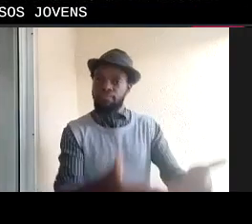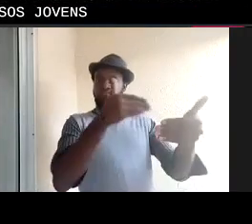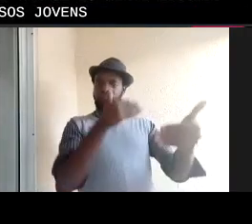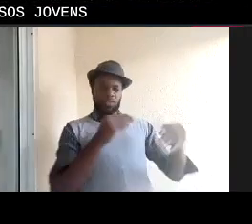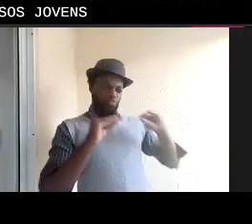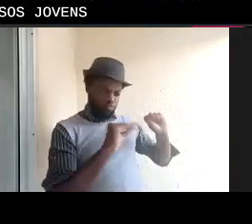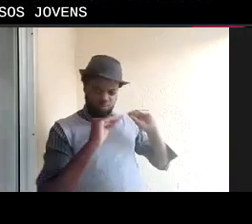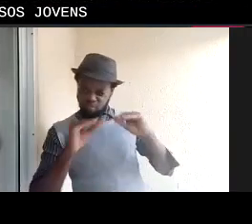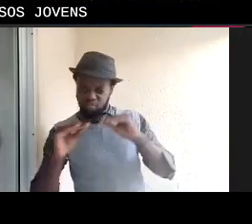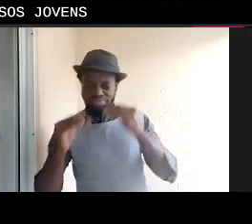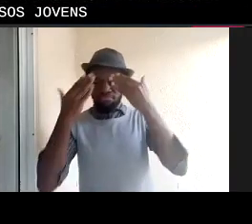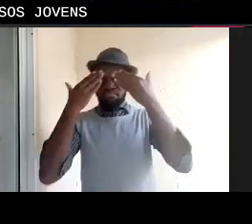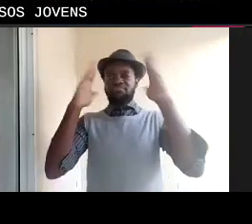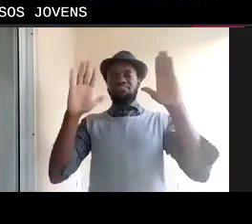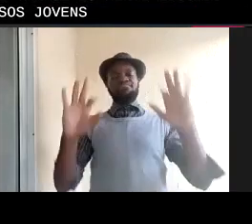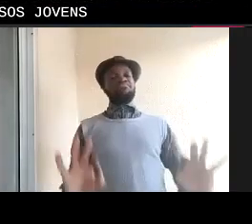desgraciadamente.